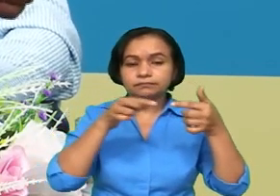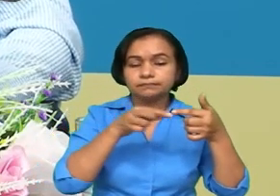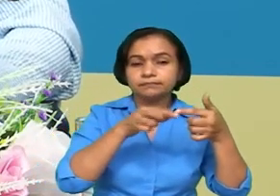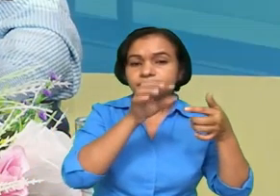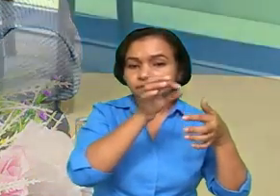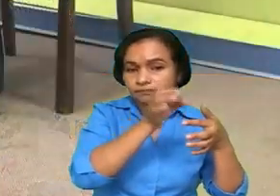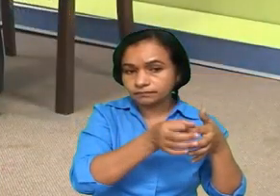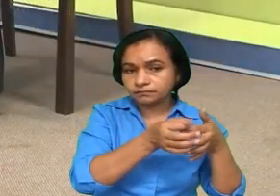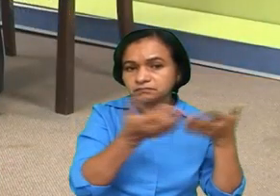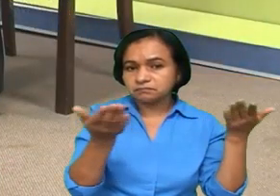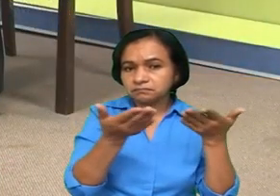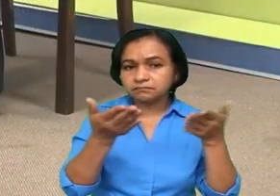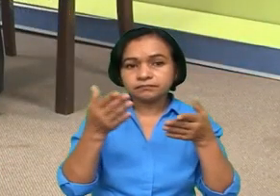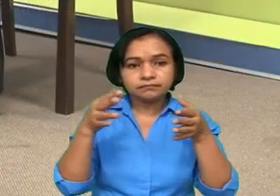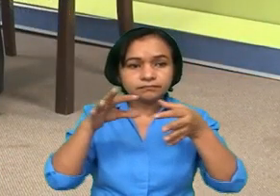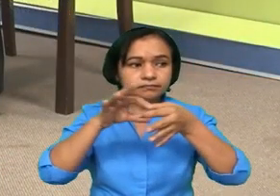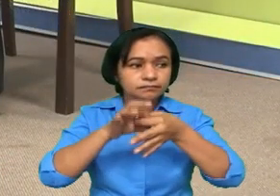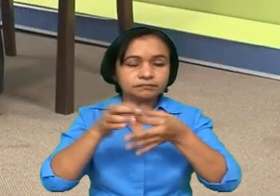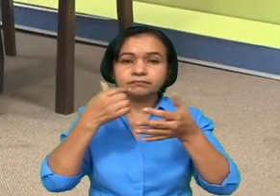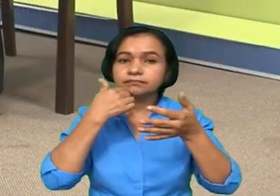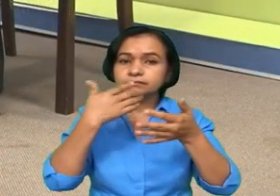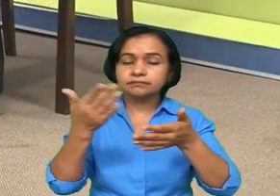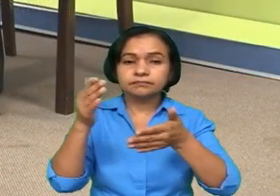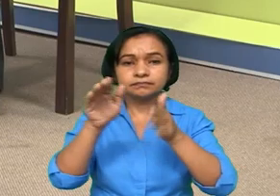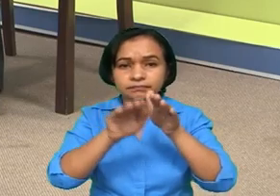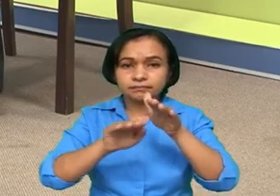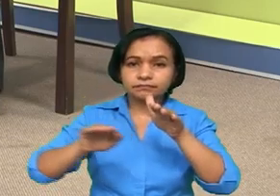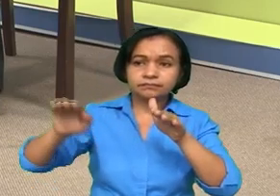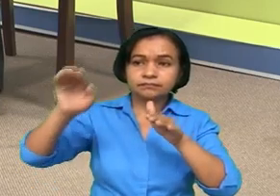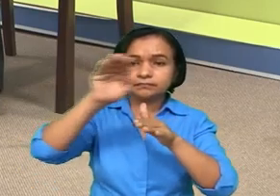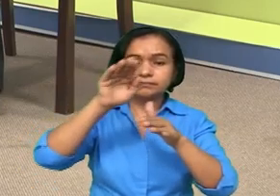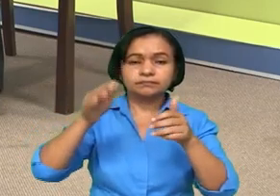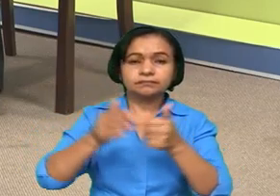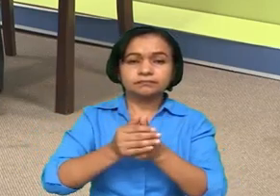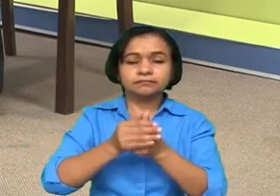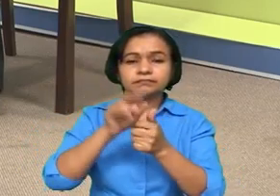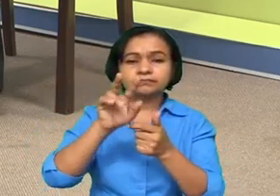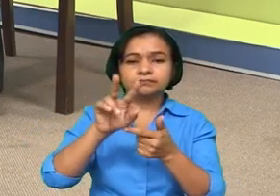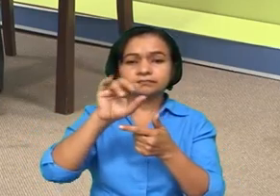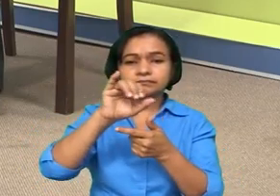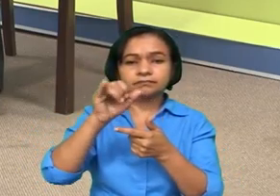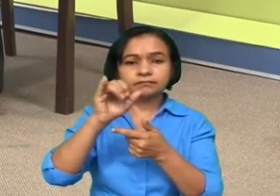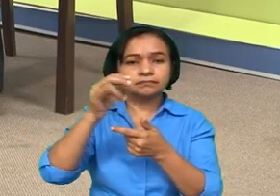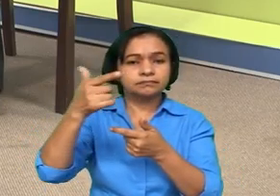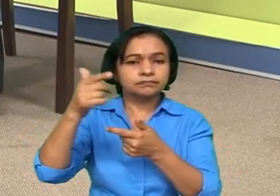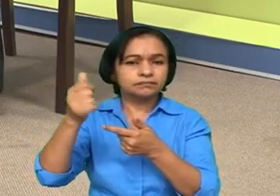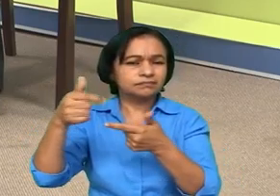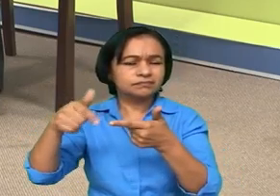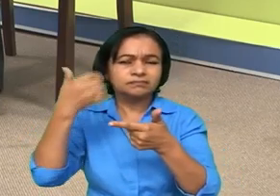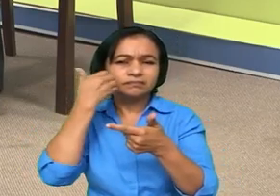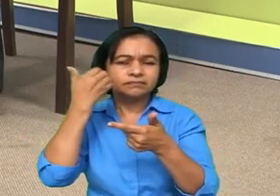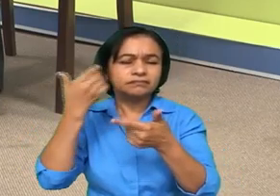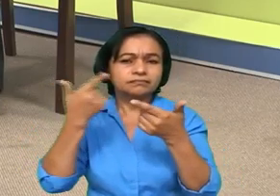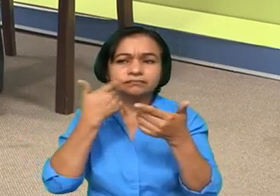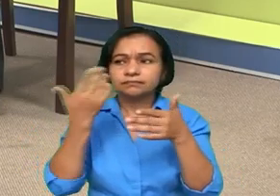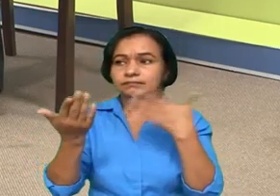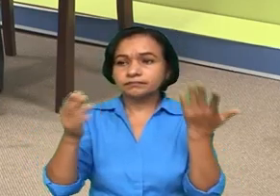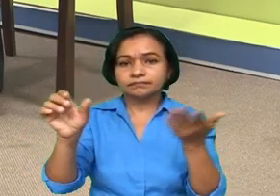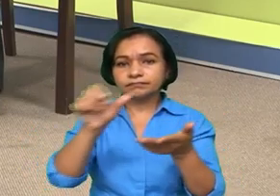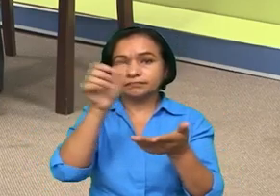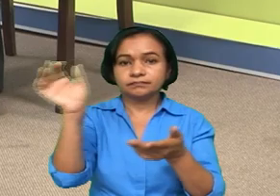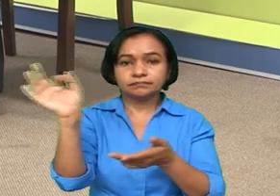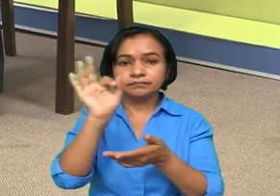recto, que son partes. Pero ¿por qué también ocurren más en la vejiga y el uretra, las infecciones urinarias? Esa es otra de las